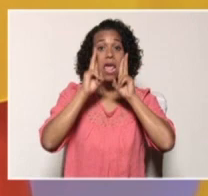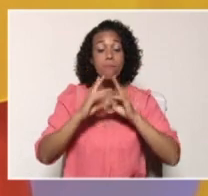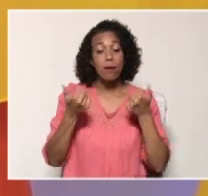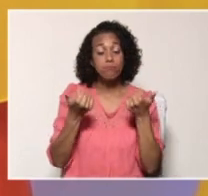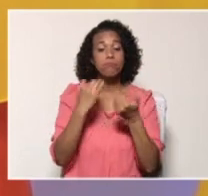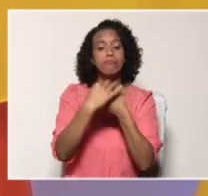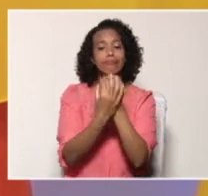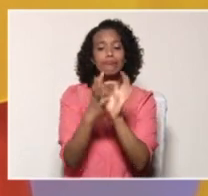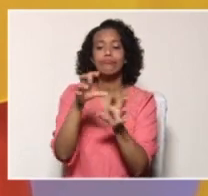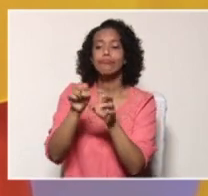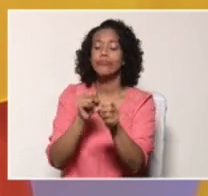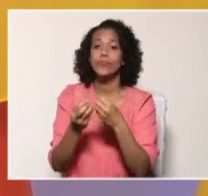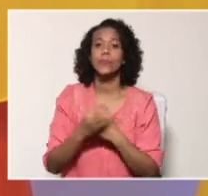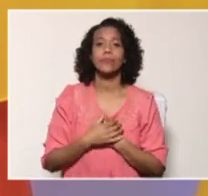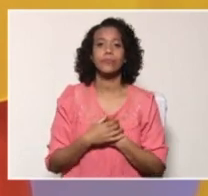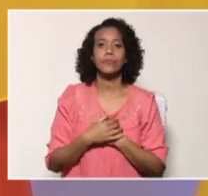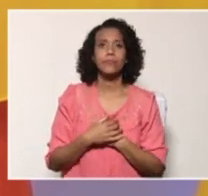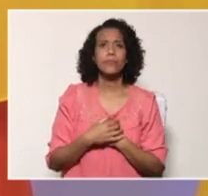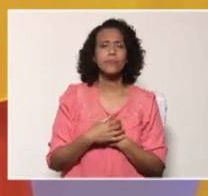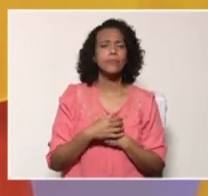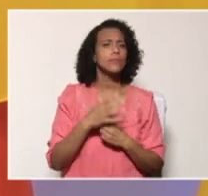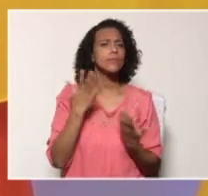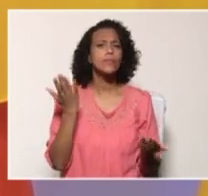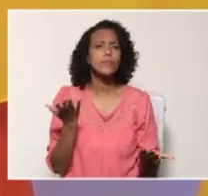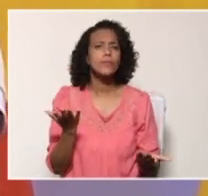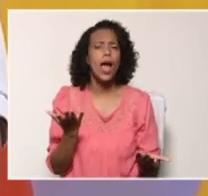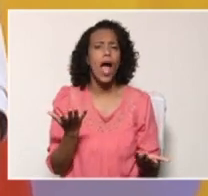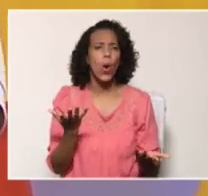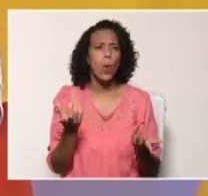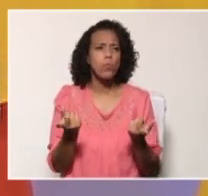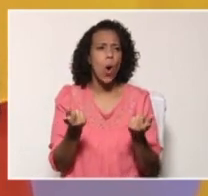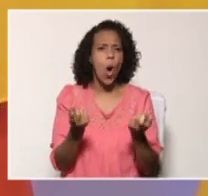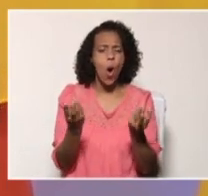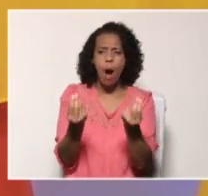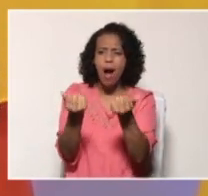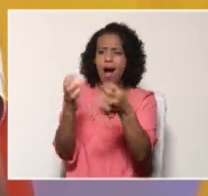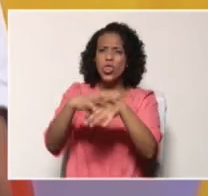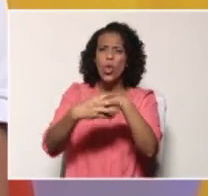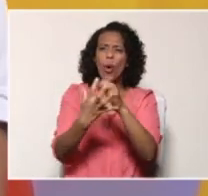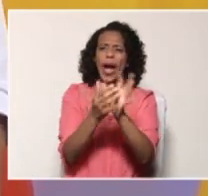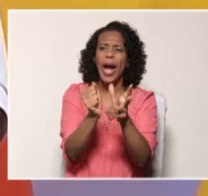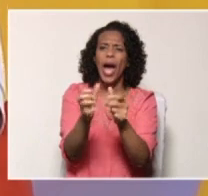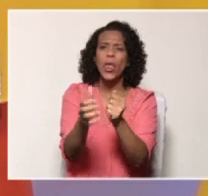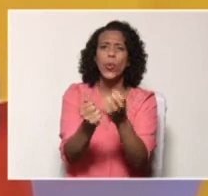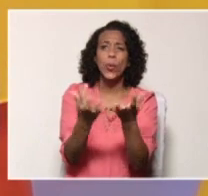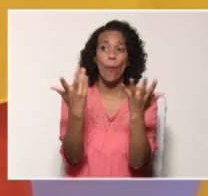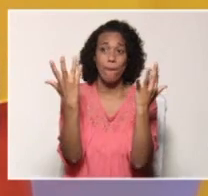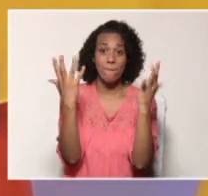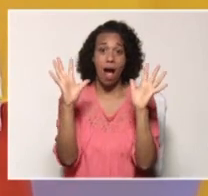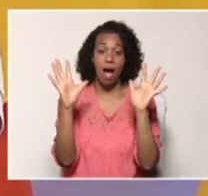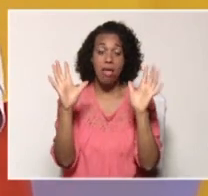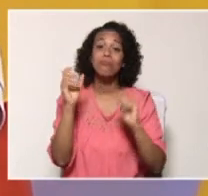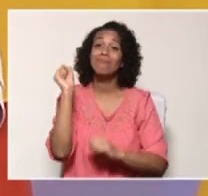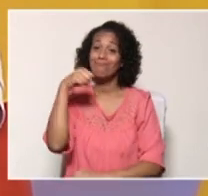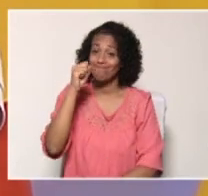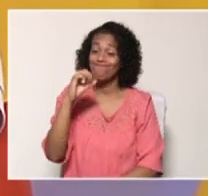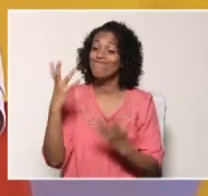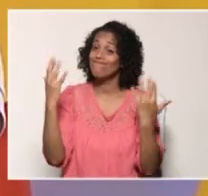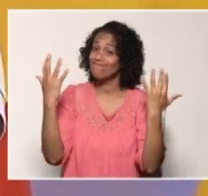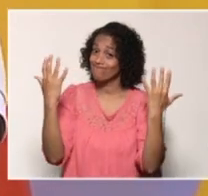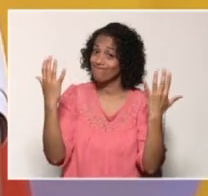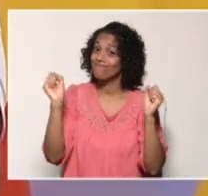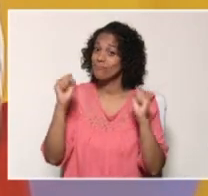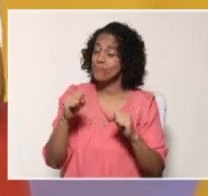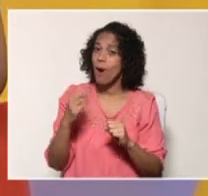información vamos a conversar hoy. Profes, ¿qué es eso de manipulación? ¿Tiene que ver con las manos? Sí, tiene que ver con